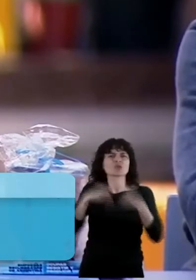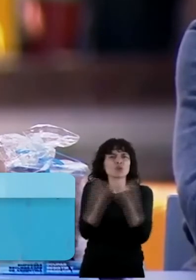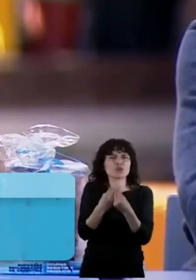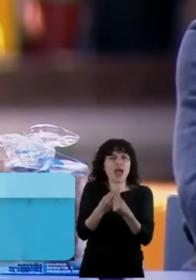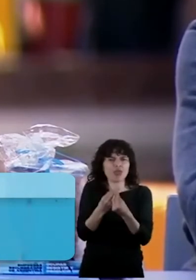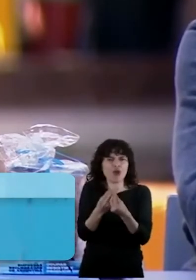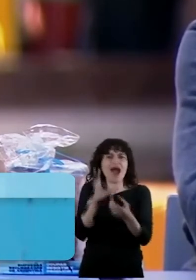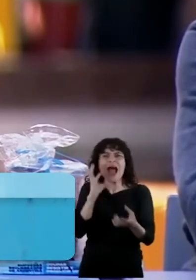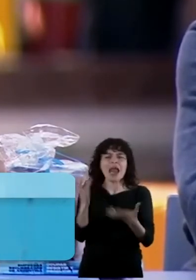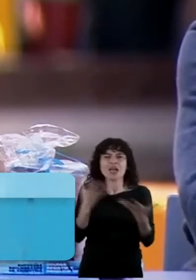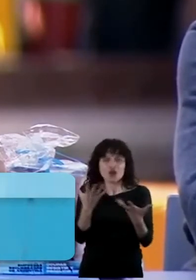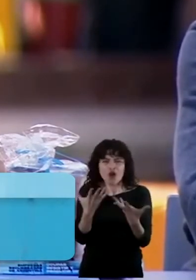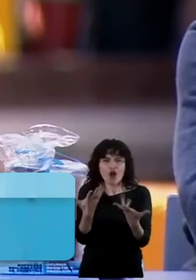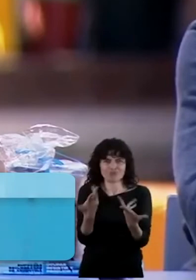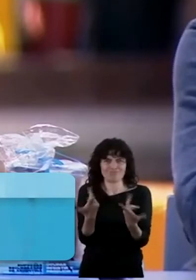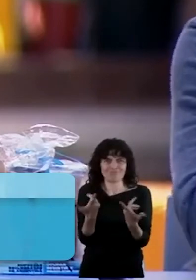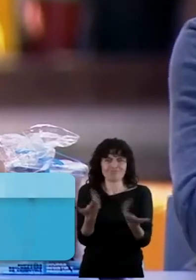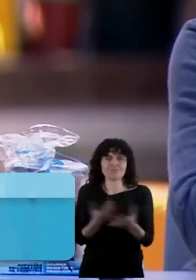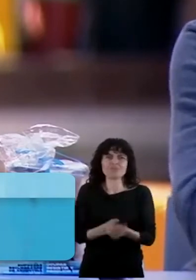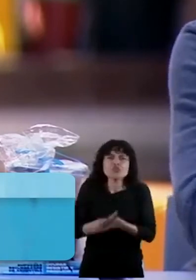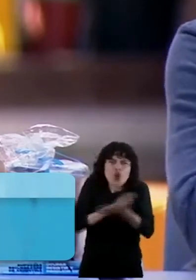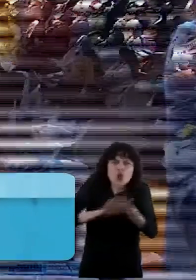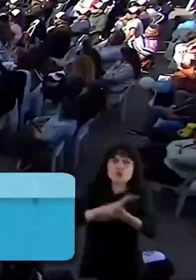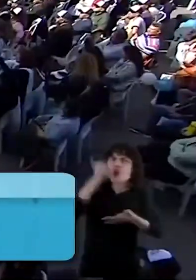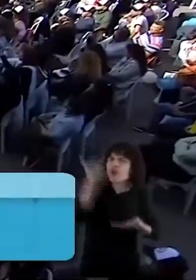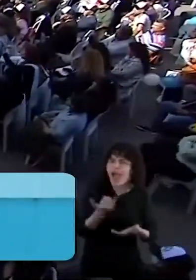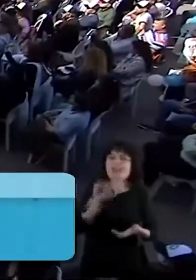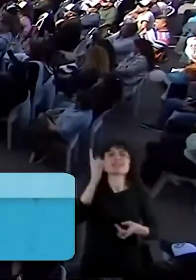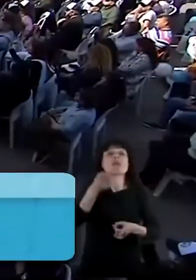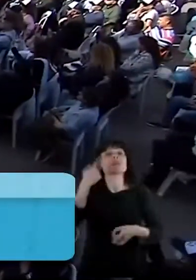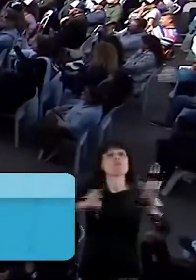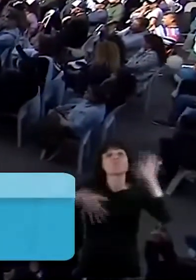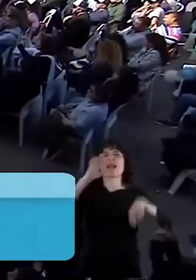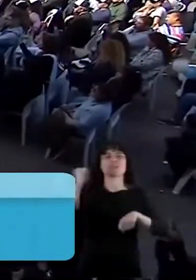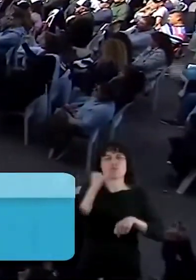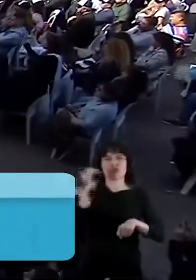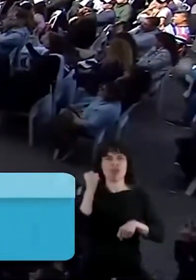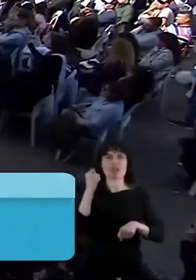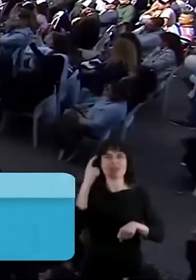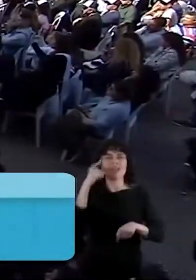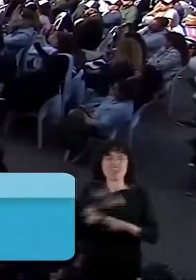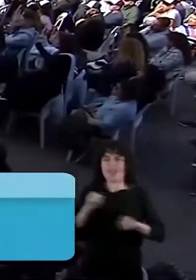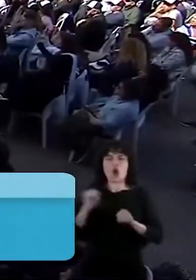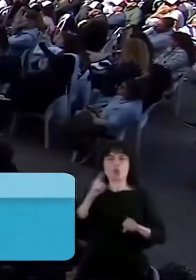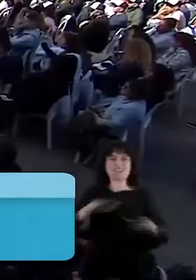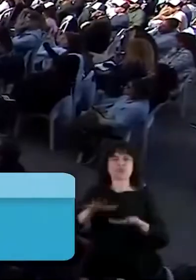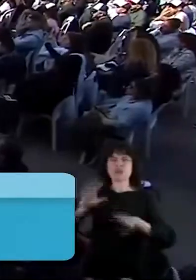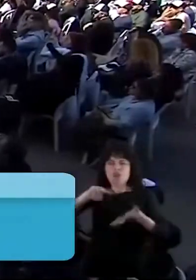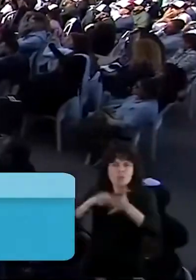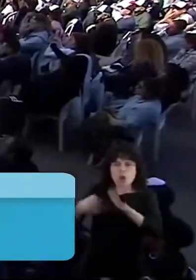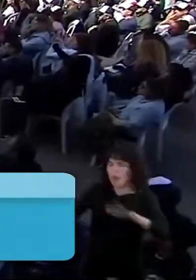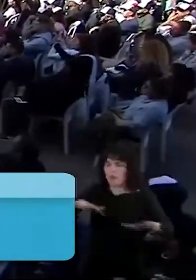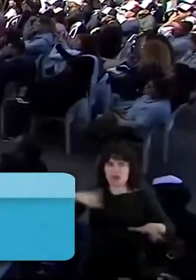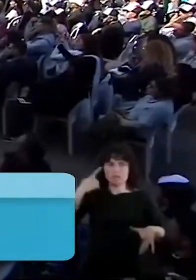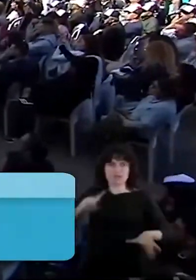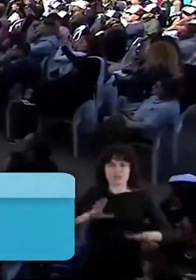más importante es que tuvimos que innovar y encontrar respuesta en algo totalmente